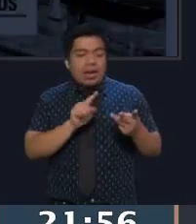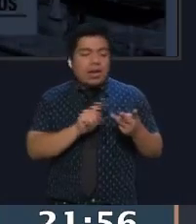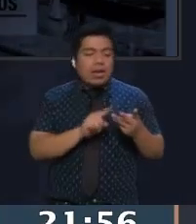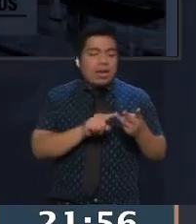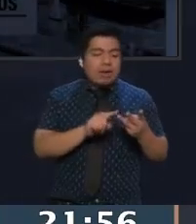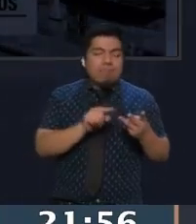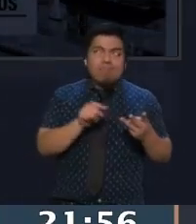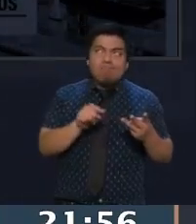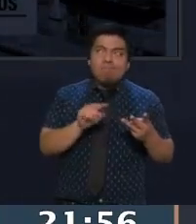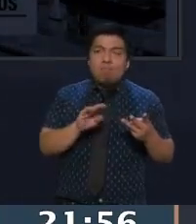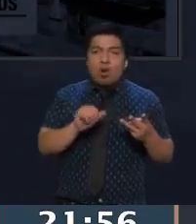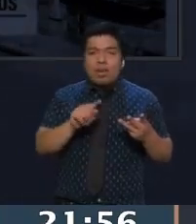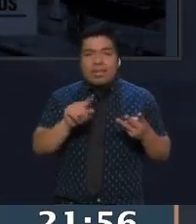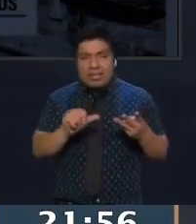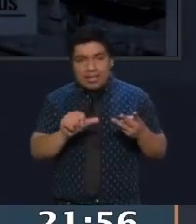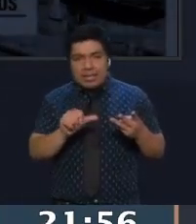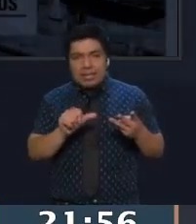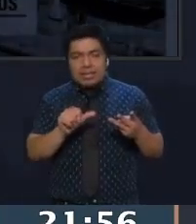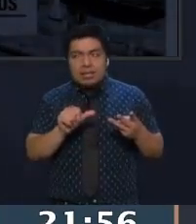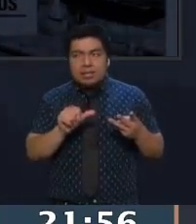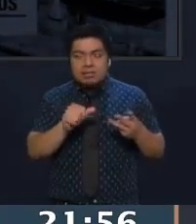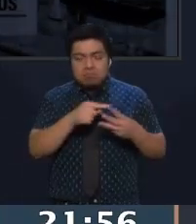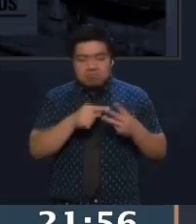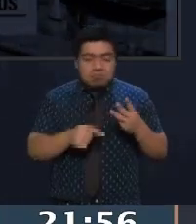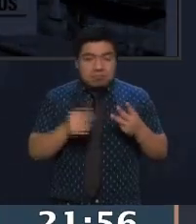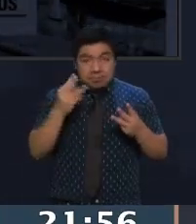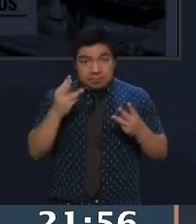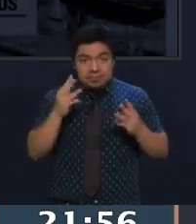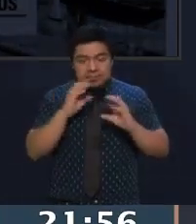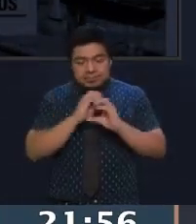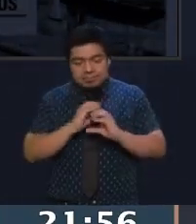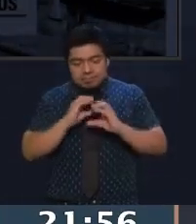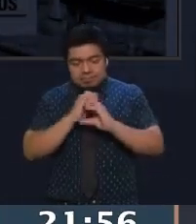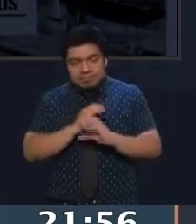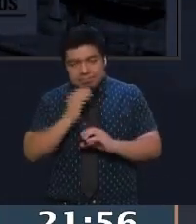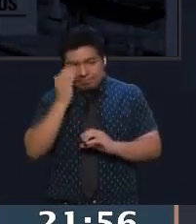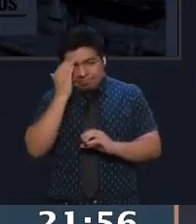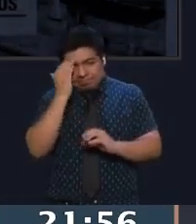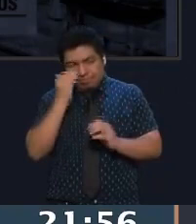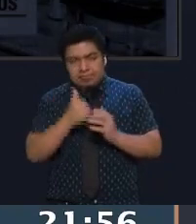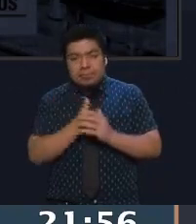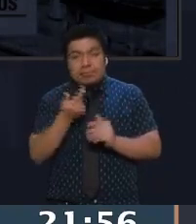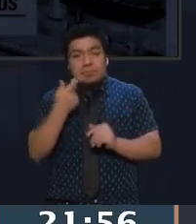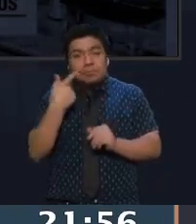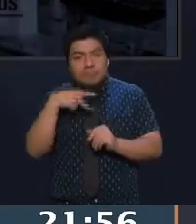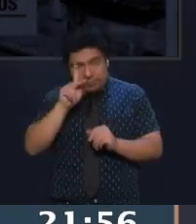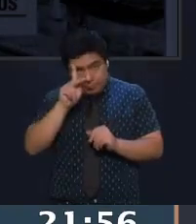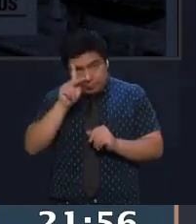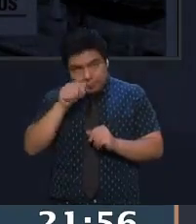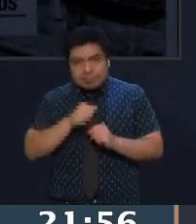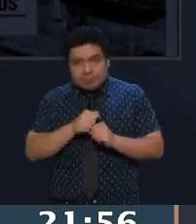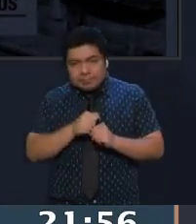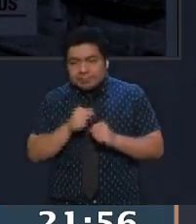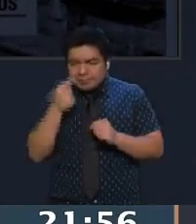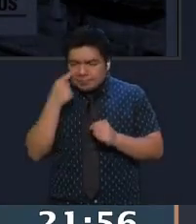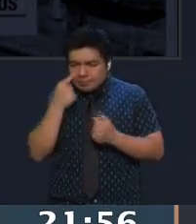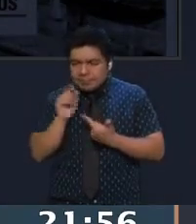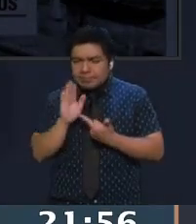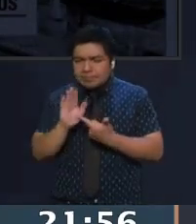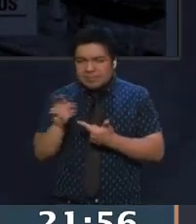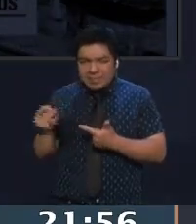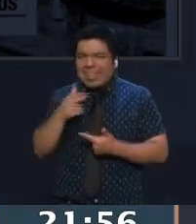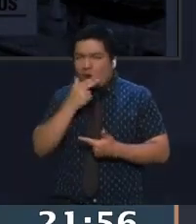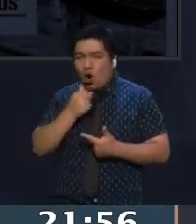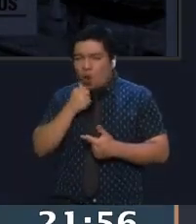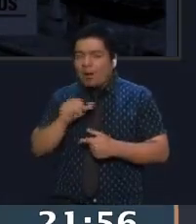recordar Bonita, ¿no? 3 de sus canciones más conocidas, pero lo que presenta Antonio